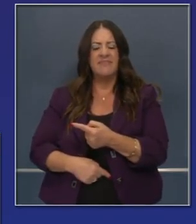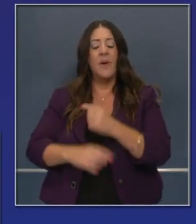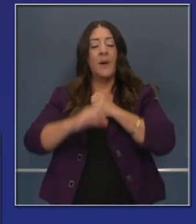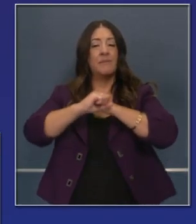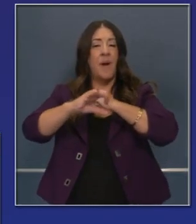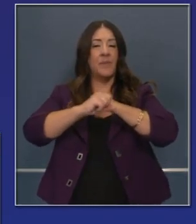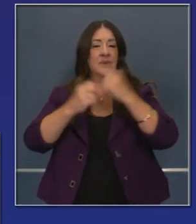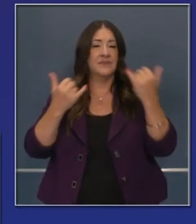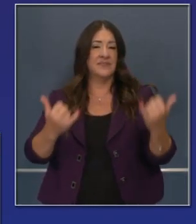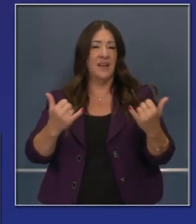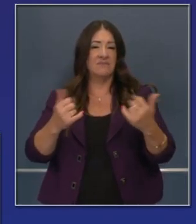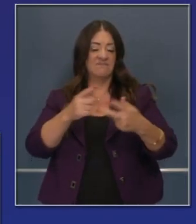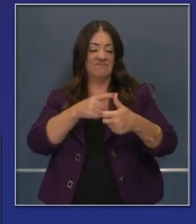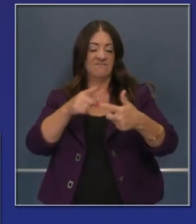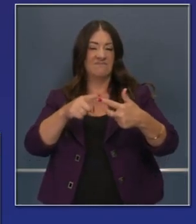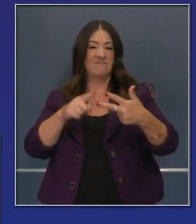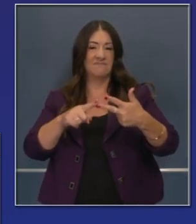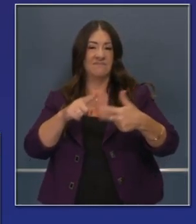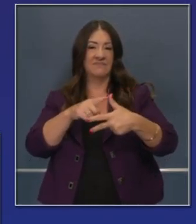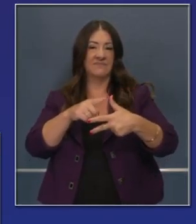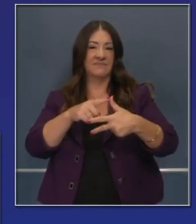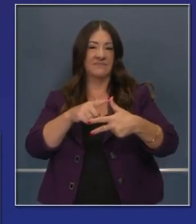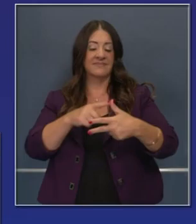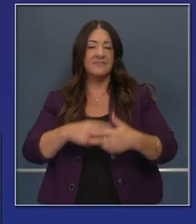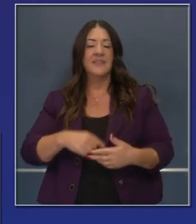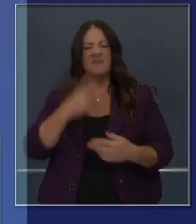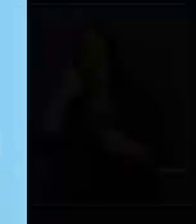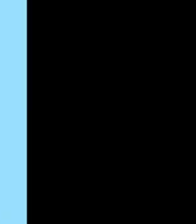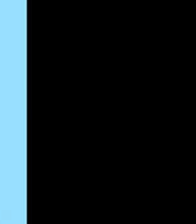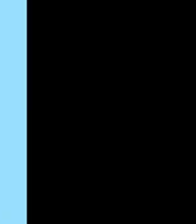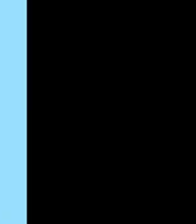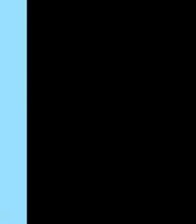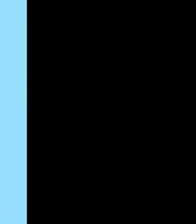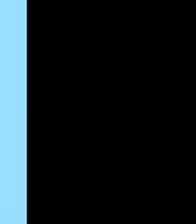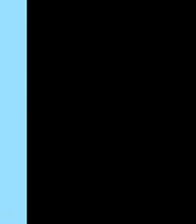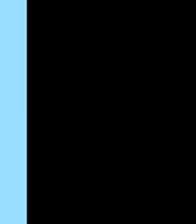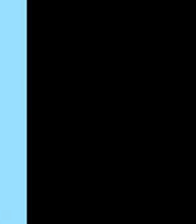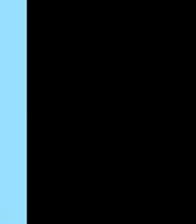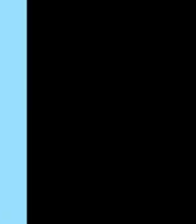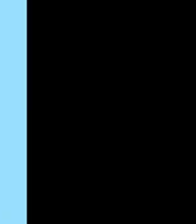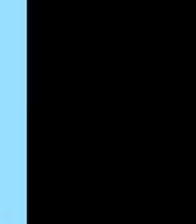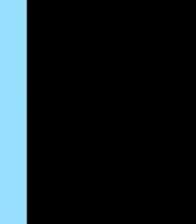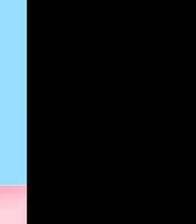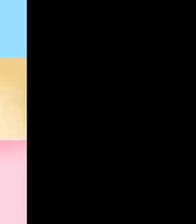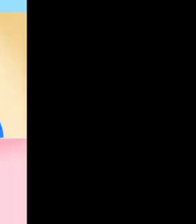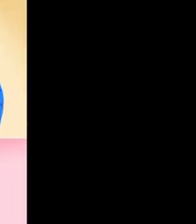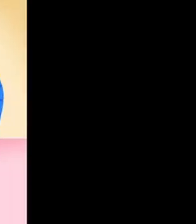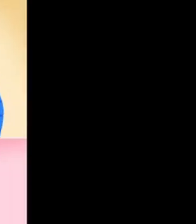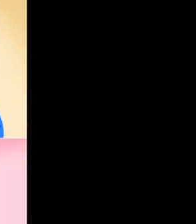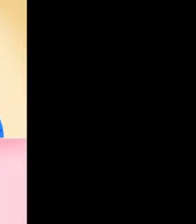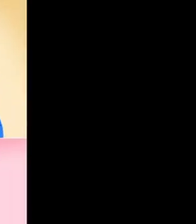anuncio público que vamos a lanzar. De hecho, ya se lanzó hace algunos días.